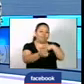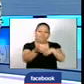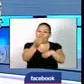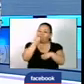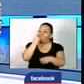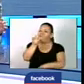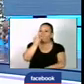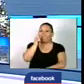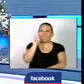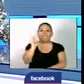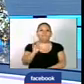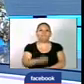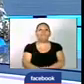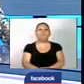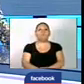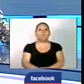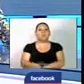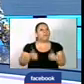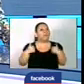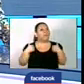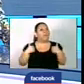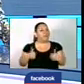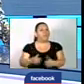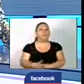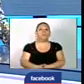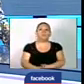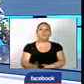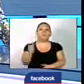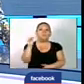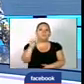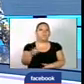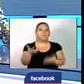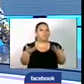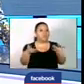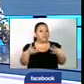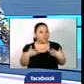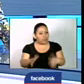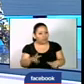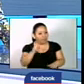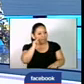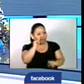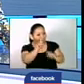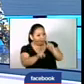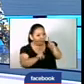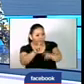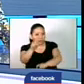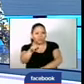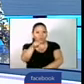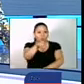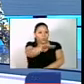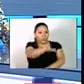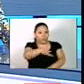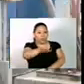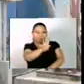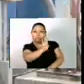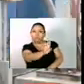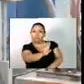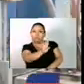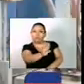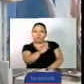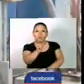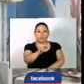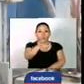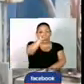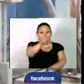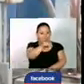muy deliciosos platillos bueno ahora contarles que luego de una inspección en la estación central del sistema norte